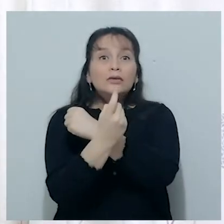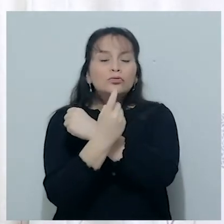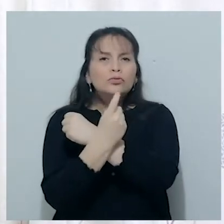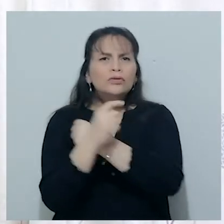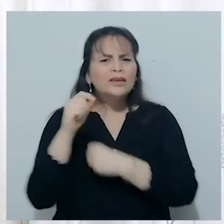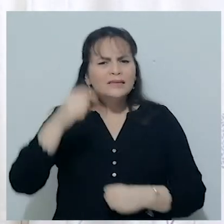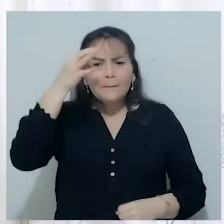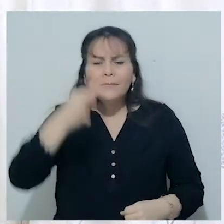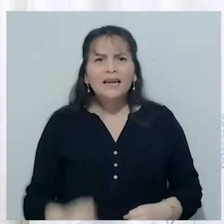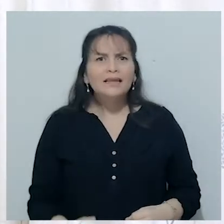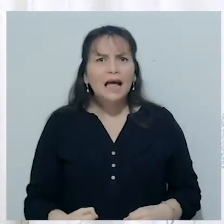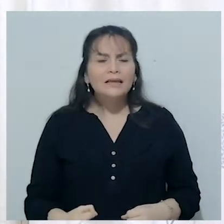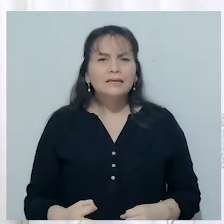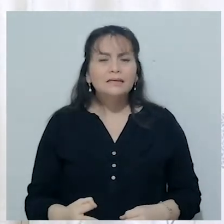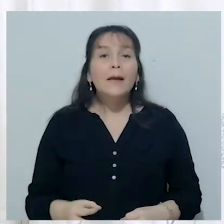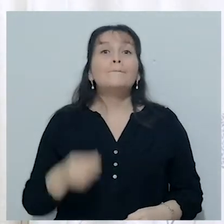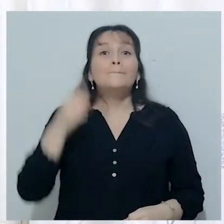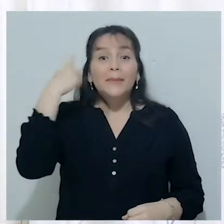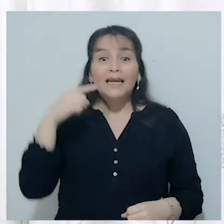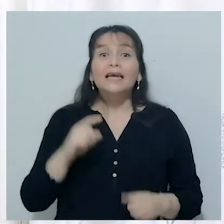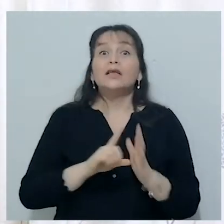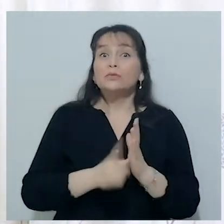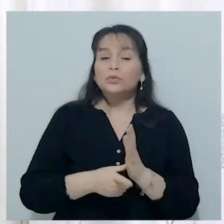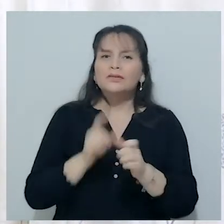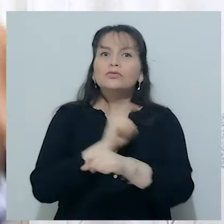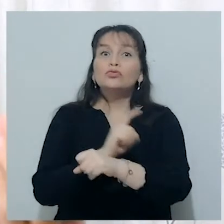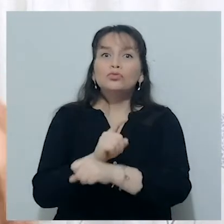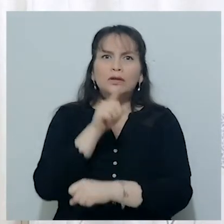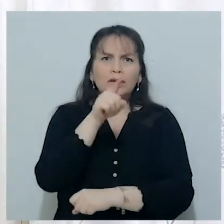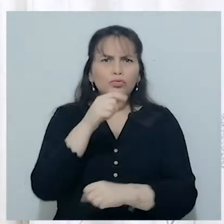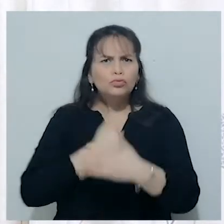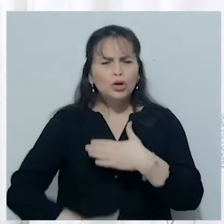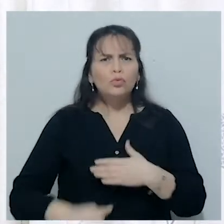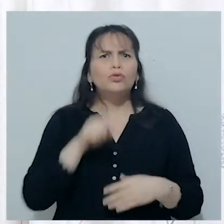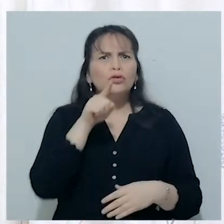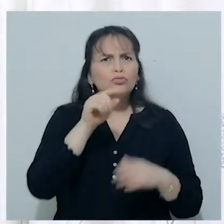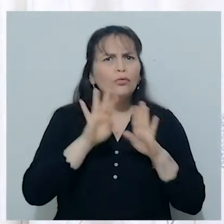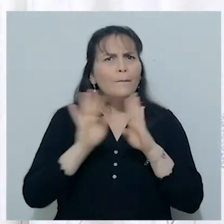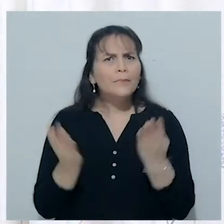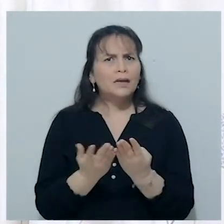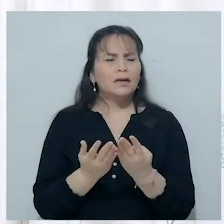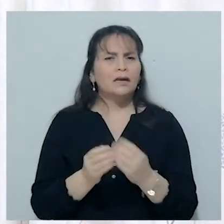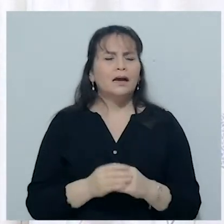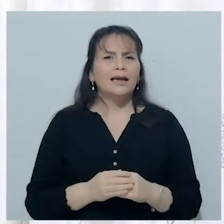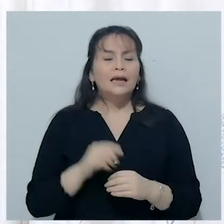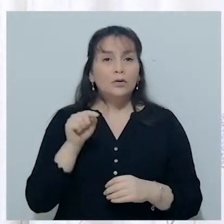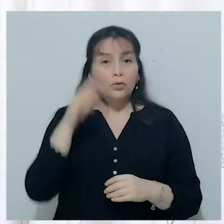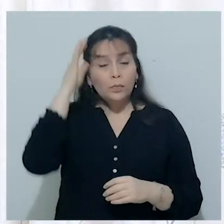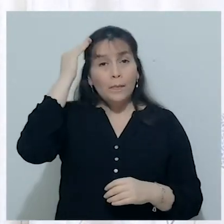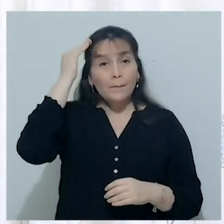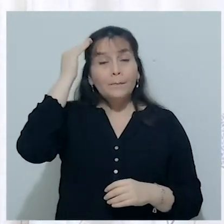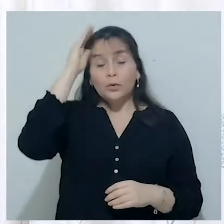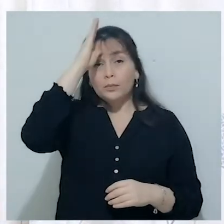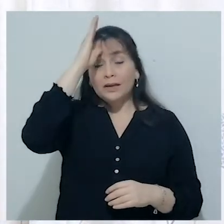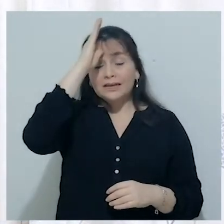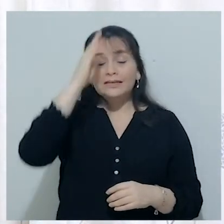Ustedes tienen que ser instruidos en estas verdades espirituales para que instruyan a sus hijos, a su familia. Los